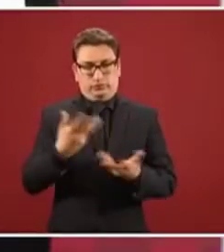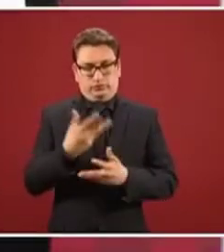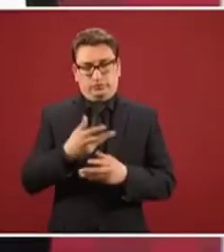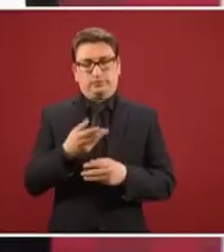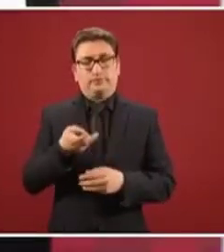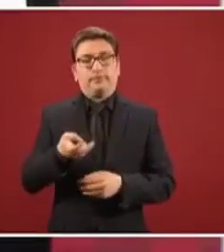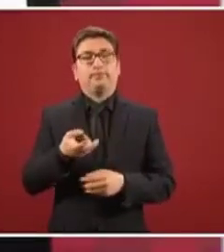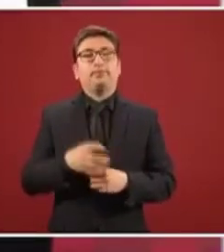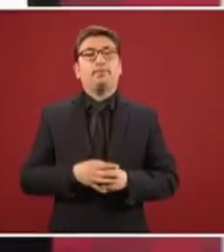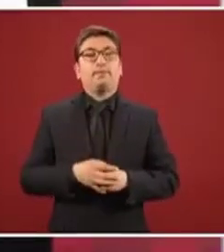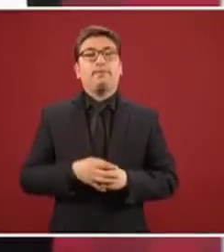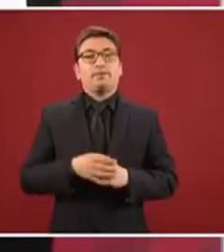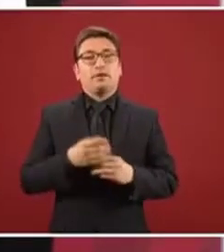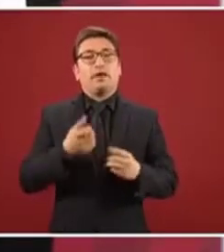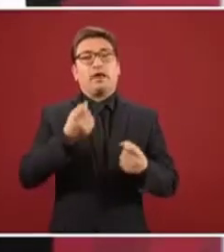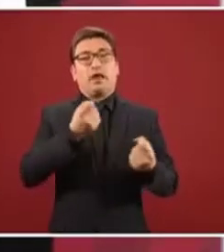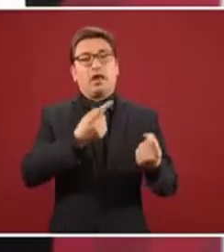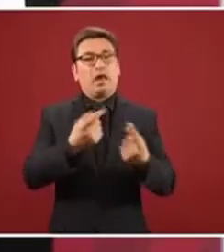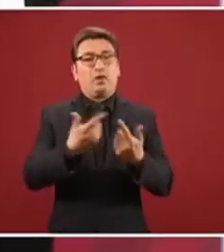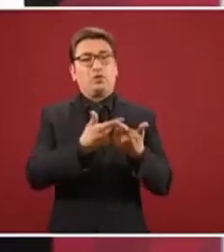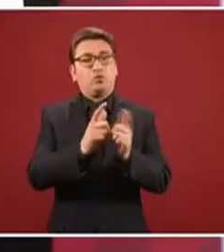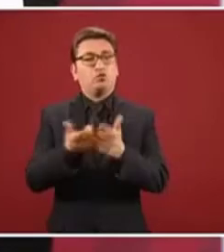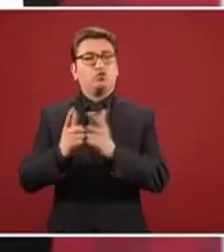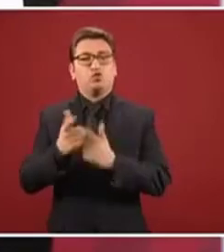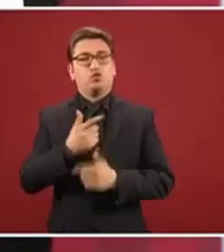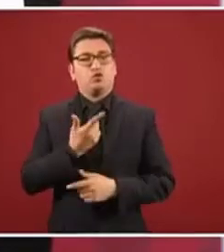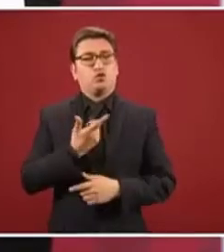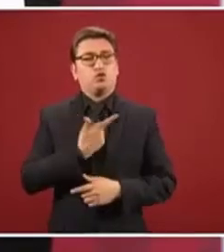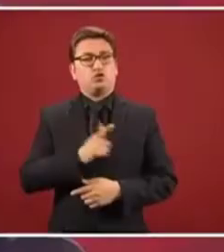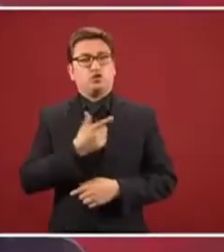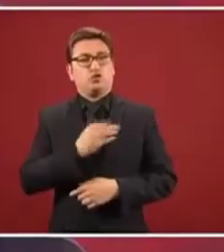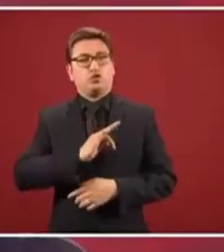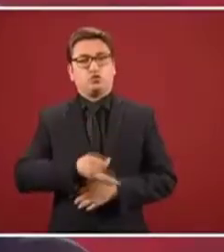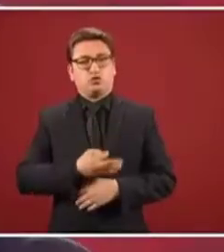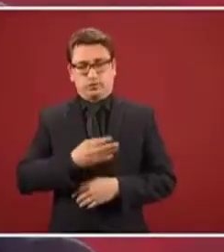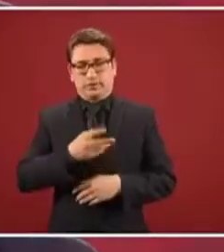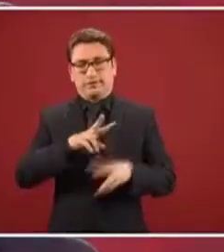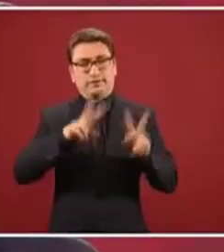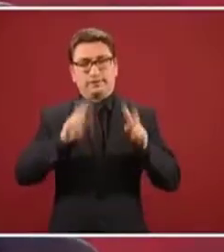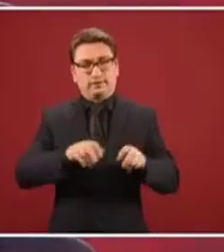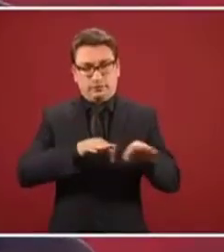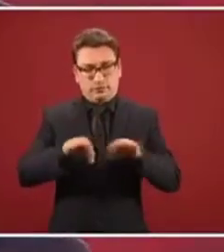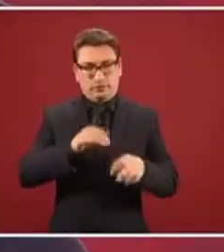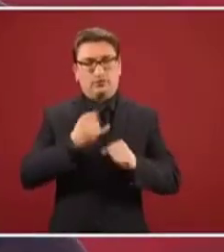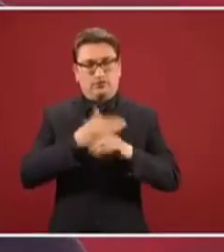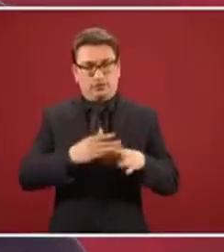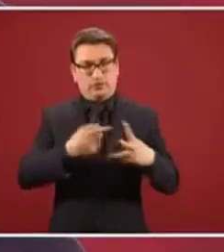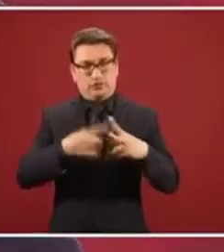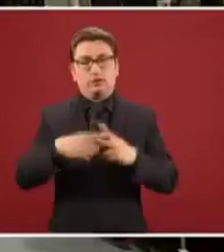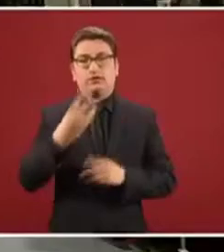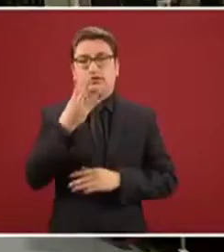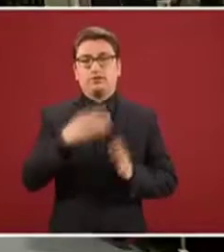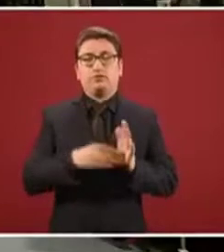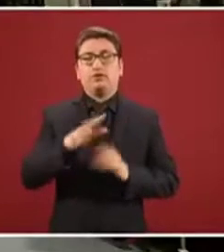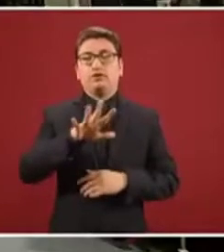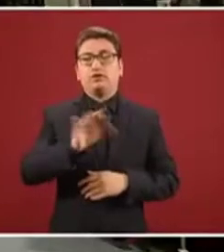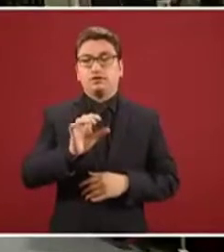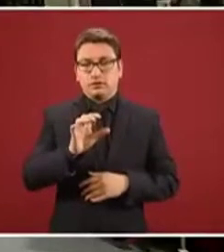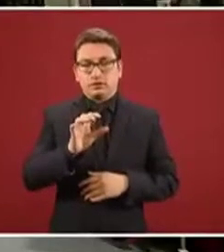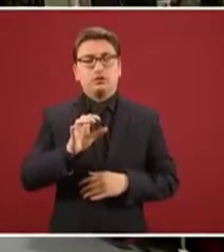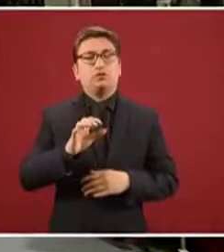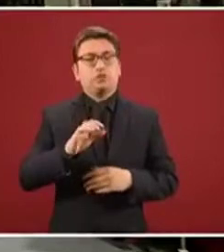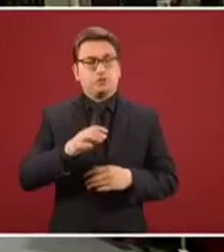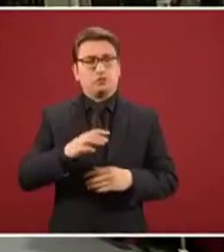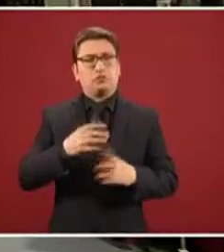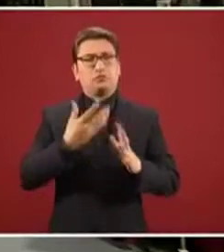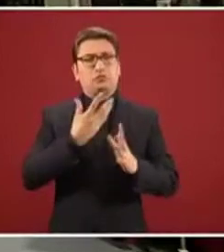tomando. Sí hay resistencia para el tema laboral, ahí están las cifras, tenemos solo 3.500 migrantes que